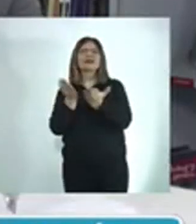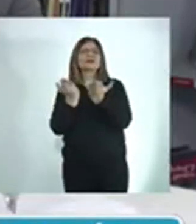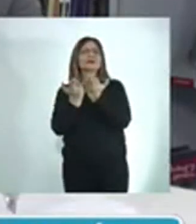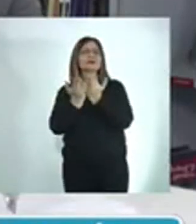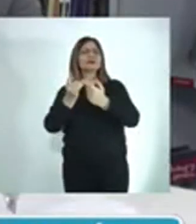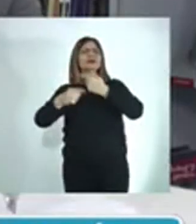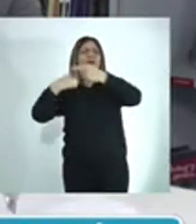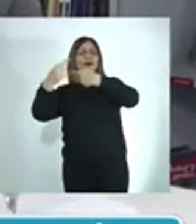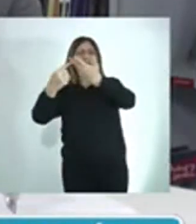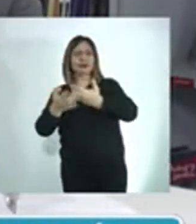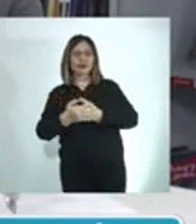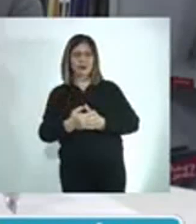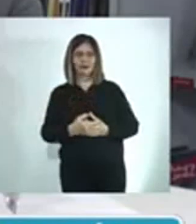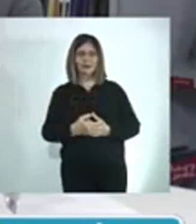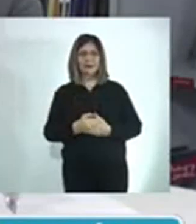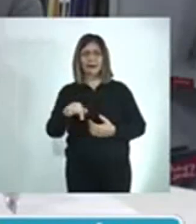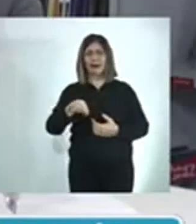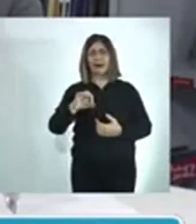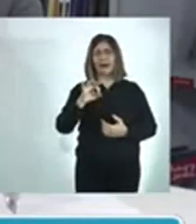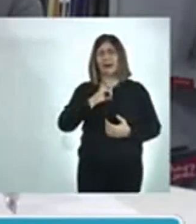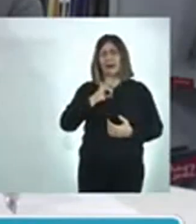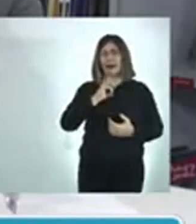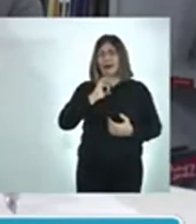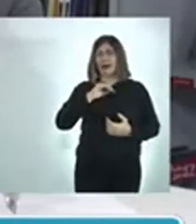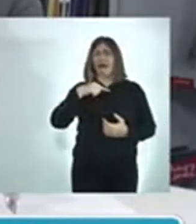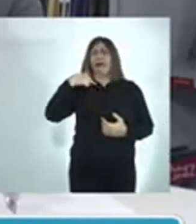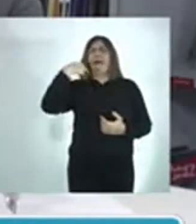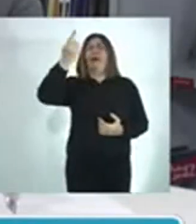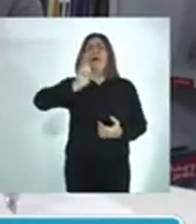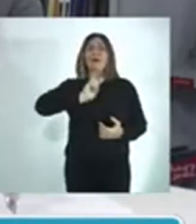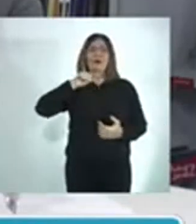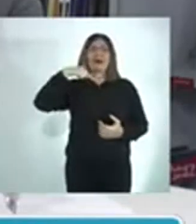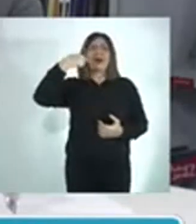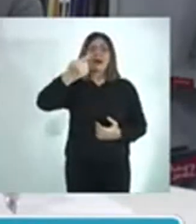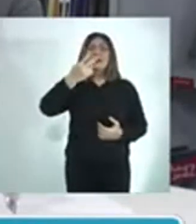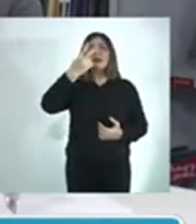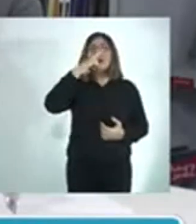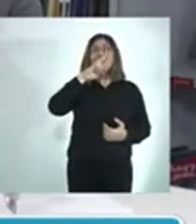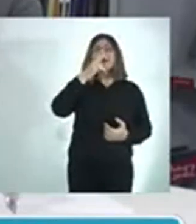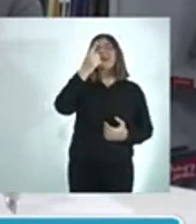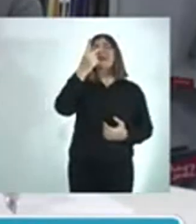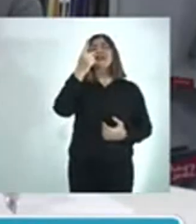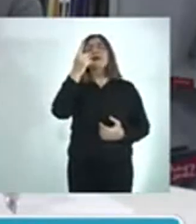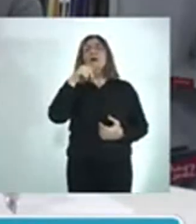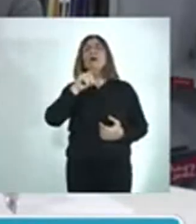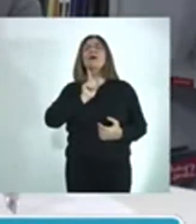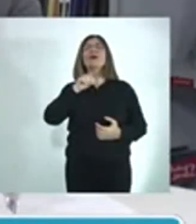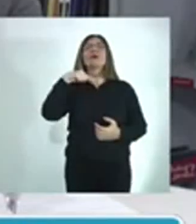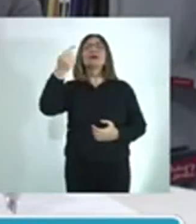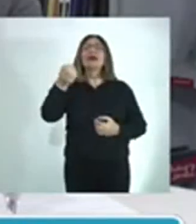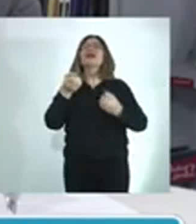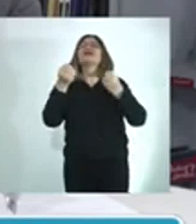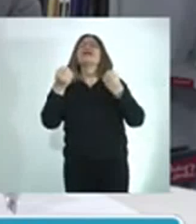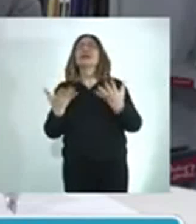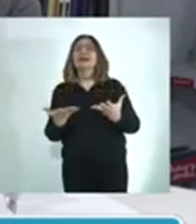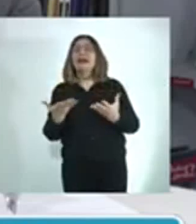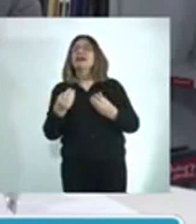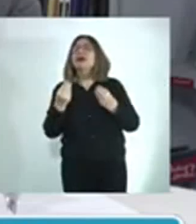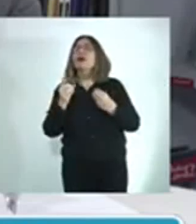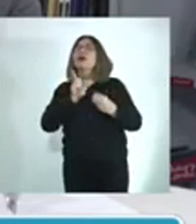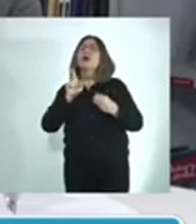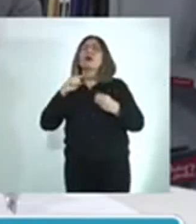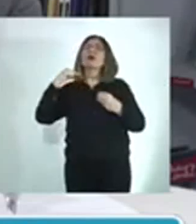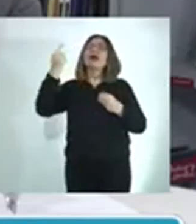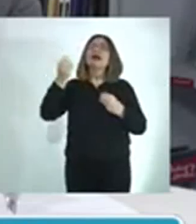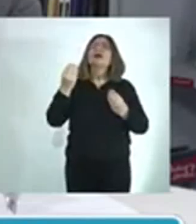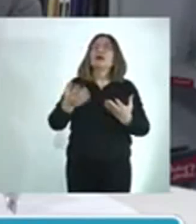ministro. 2021, ¿qué nos depara? Porque ya nos están preguntando, más de 100.000 docentes a través de las redes nos preguntan, ¿qué va a